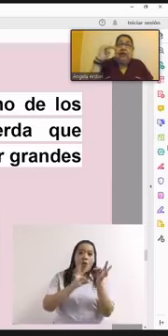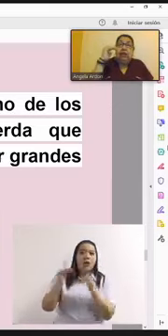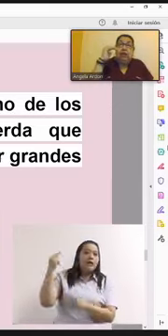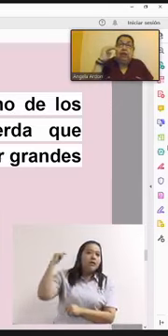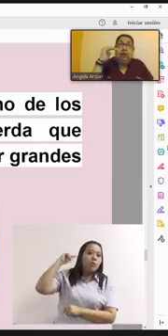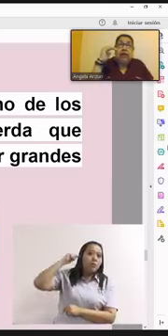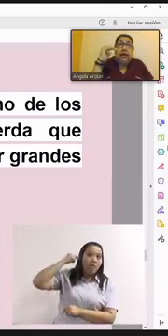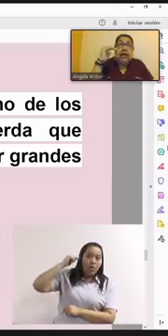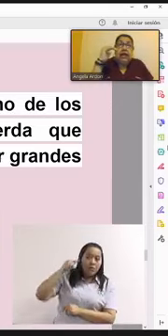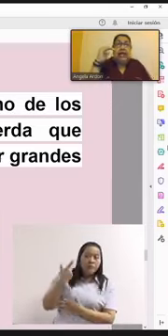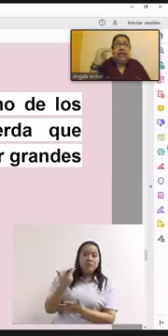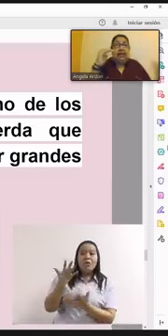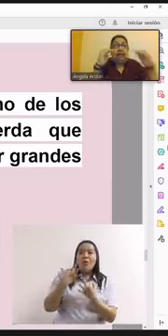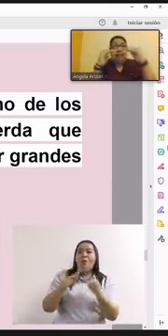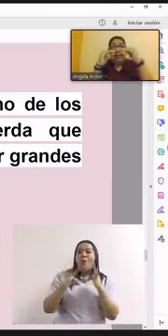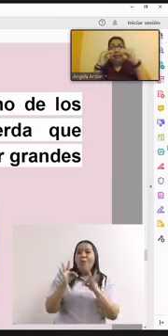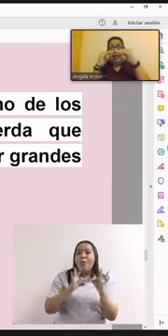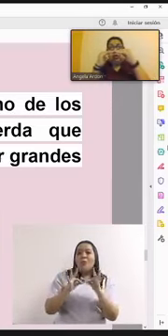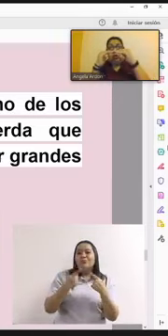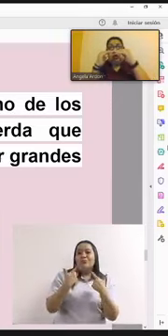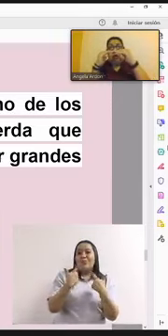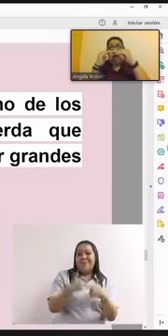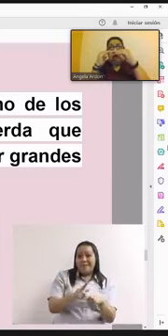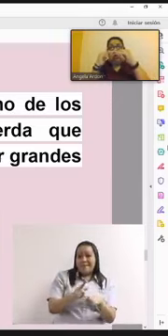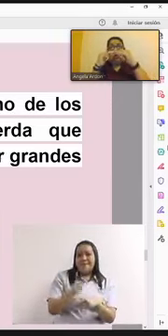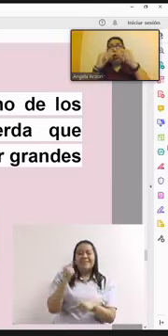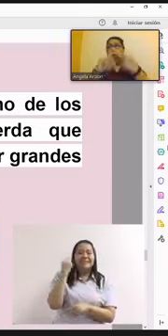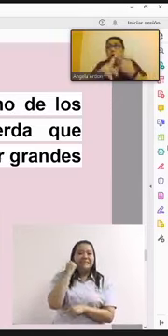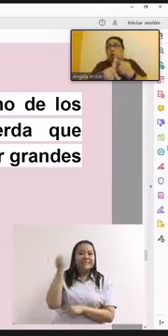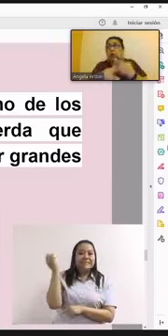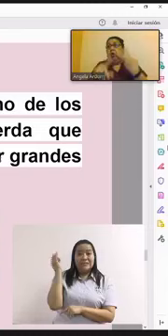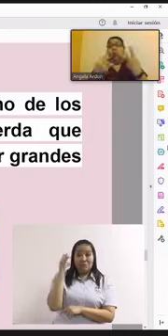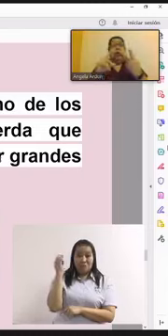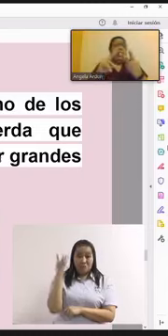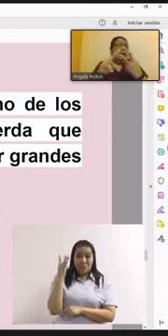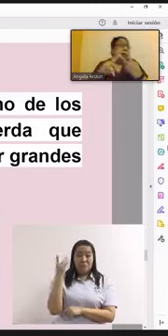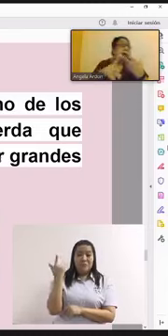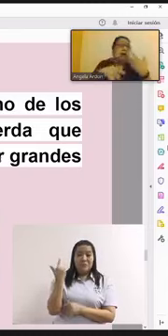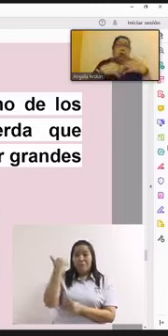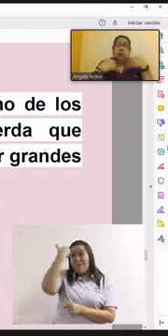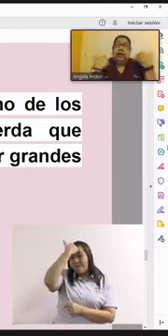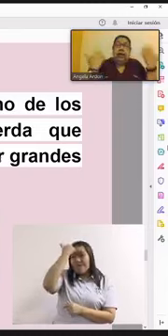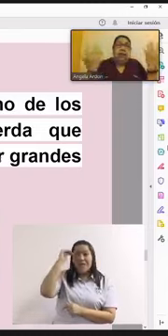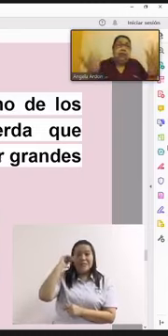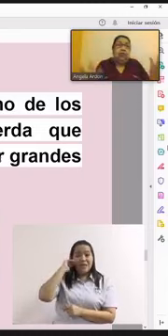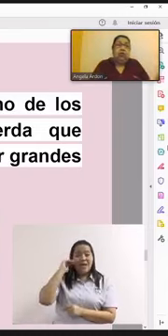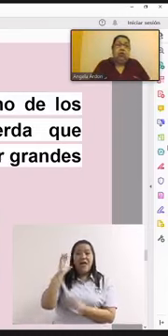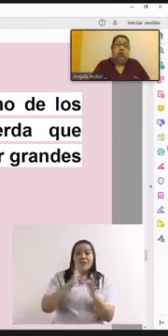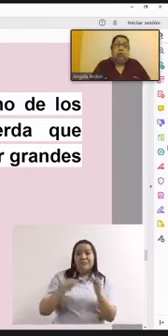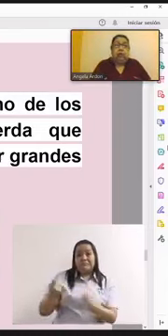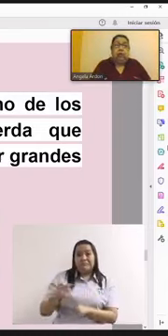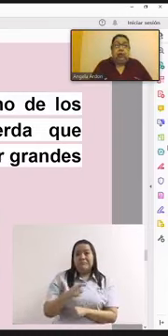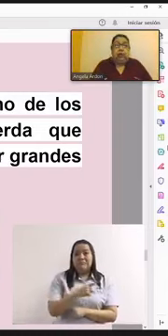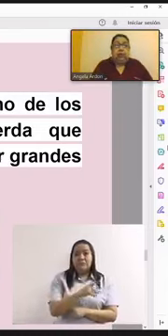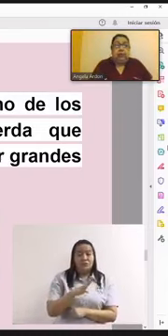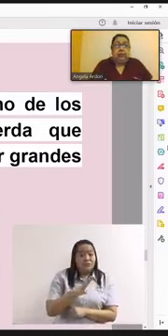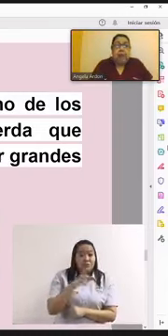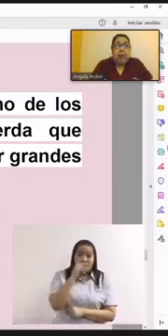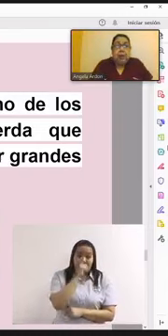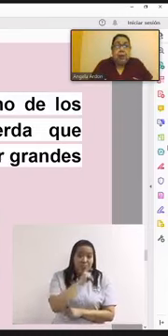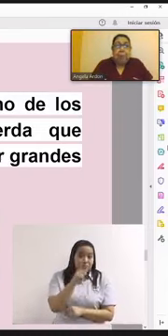ya en tu límite de que está afectando algún hongo, cualquier infección que nosotros podamos